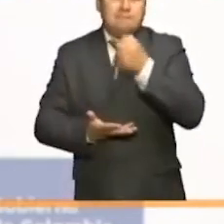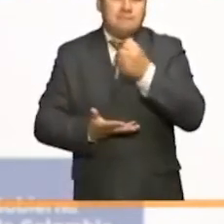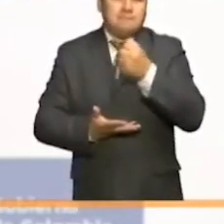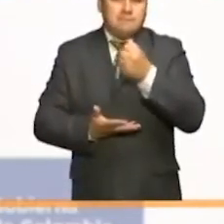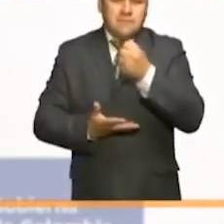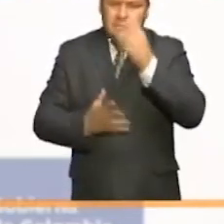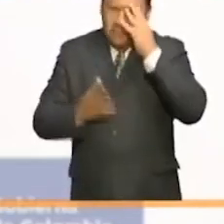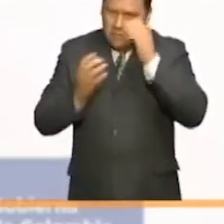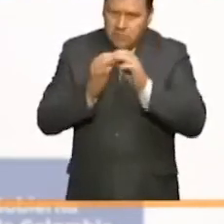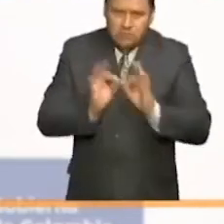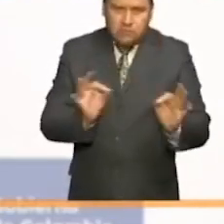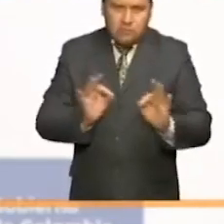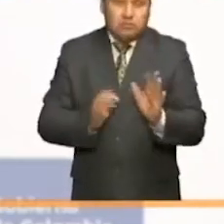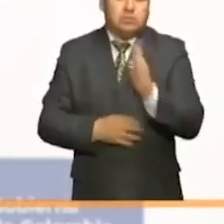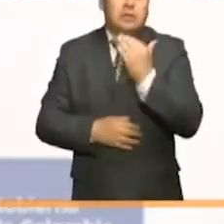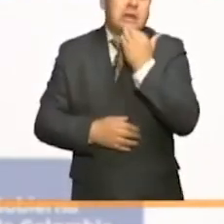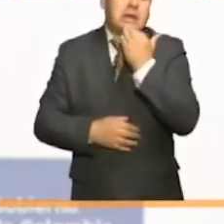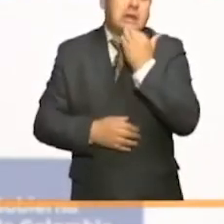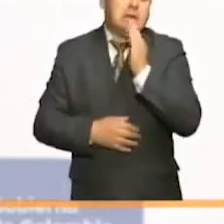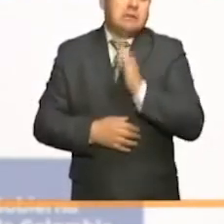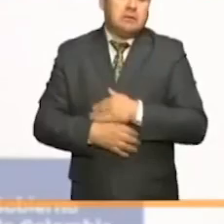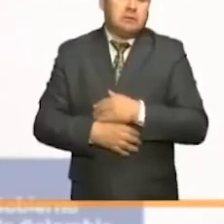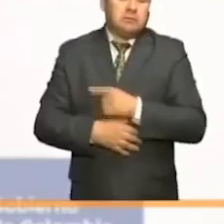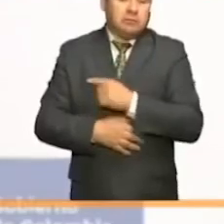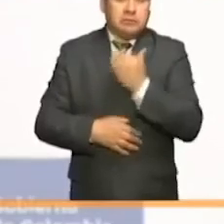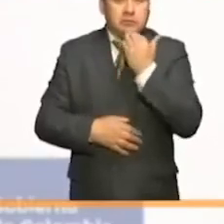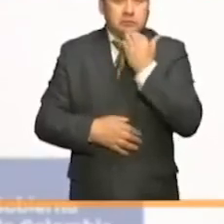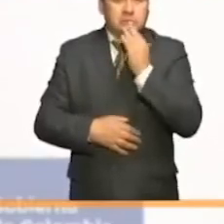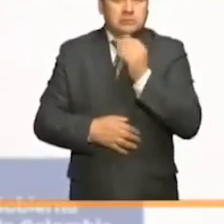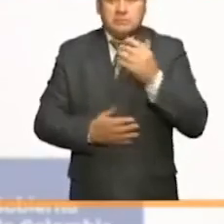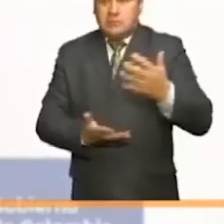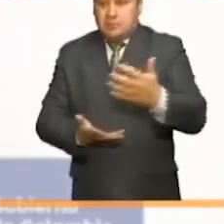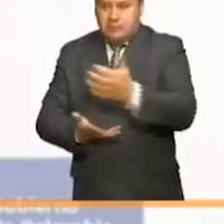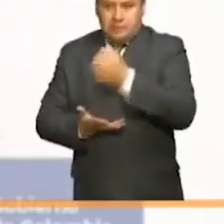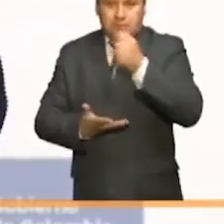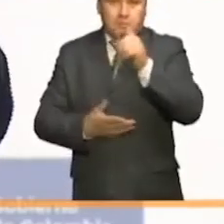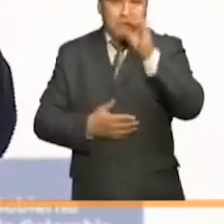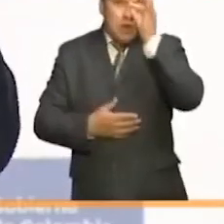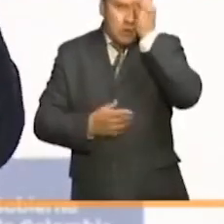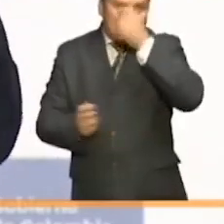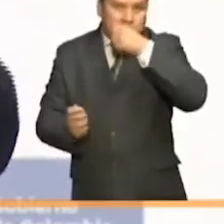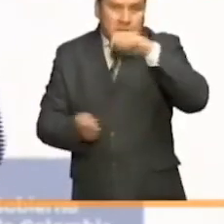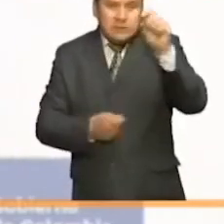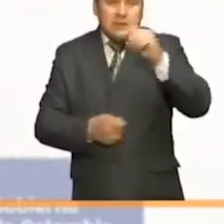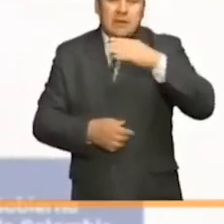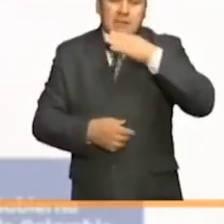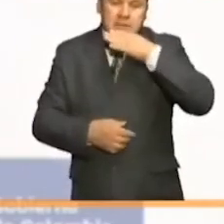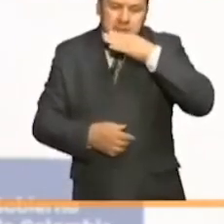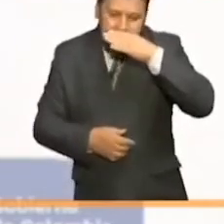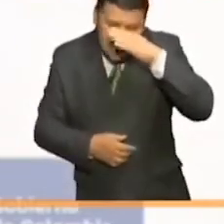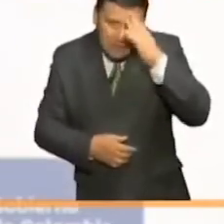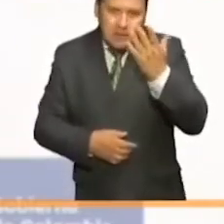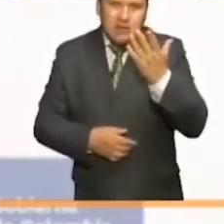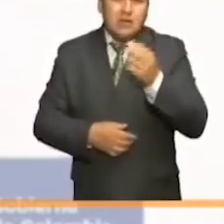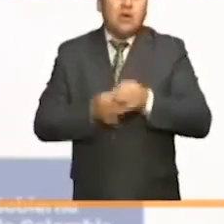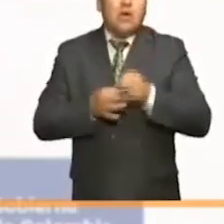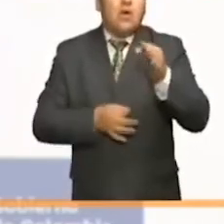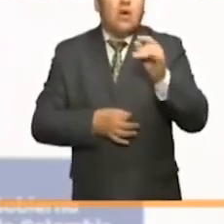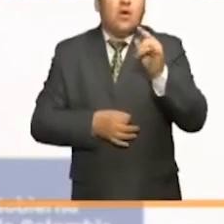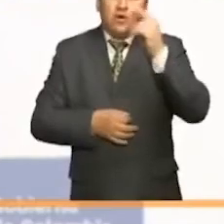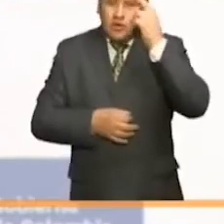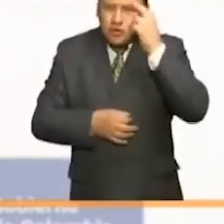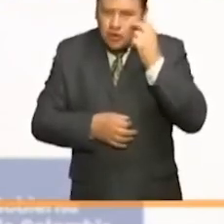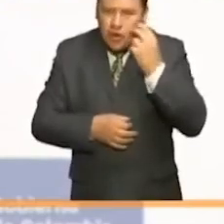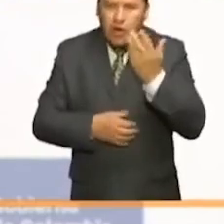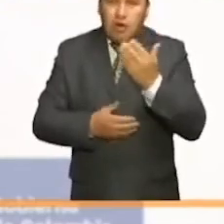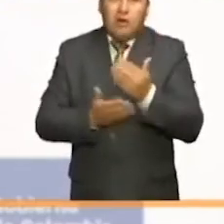de forma coordinada porque por ejemplo para poder llevar recursos a los hospitales públicos de menos la reserva es aquí en chocó